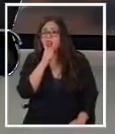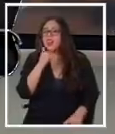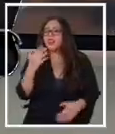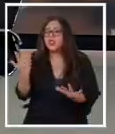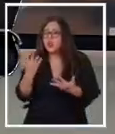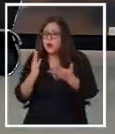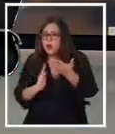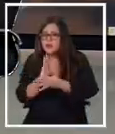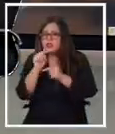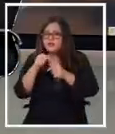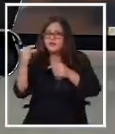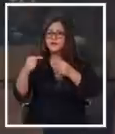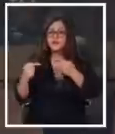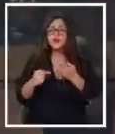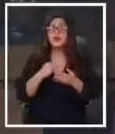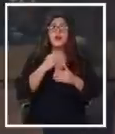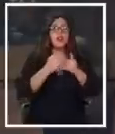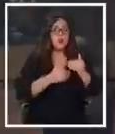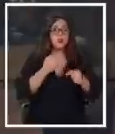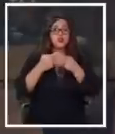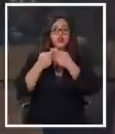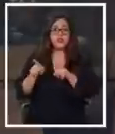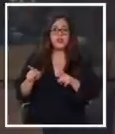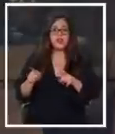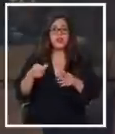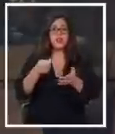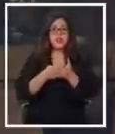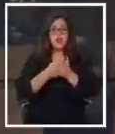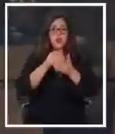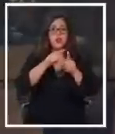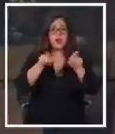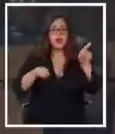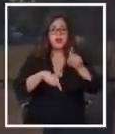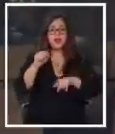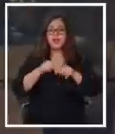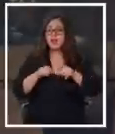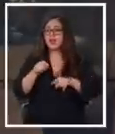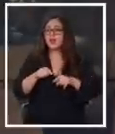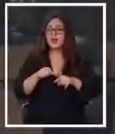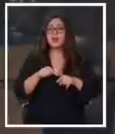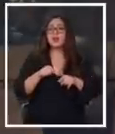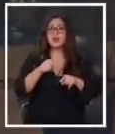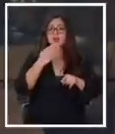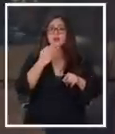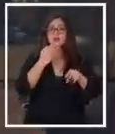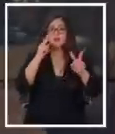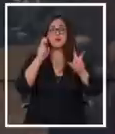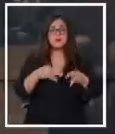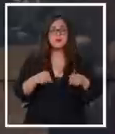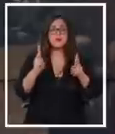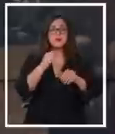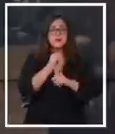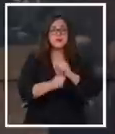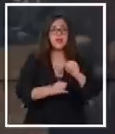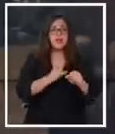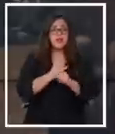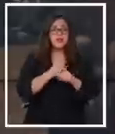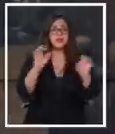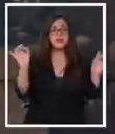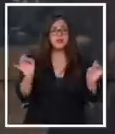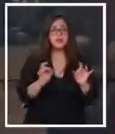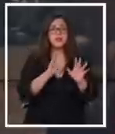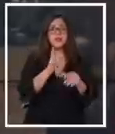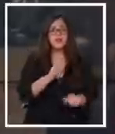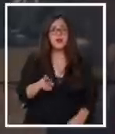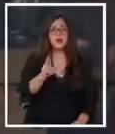a través de lo que yo decía por ejemplo de un proceso distinto de compra de tierra y de reconstitución territorial en función del derecho internacional vamos a seguir